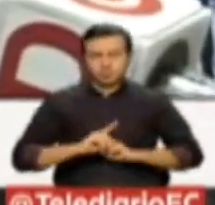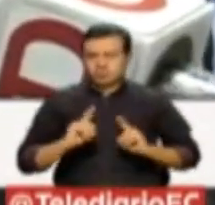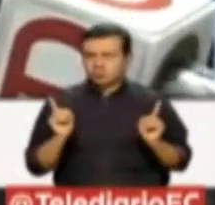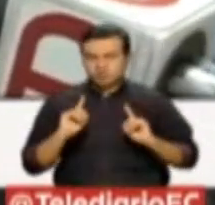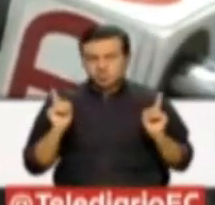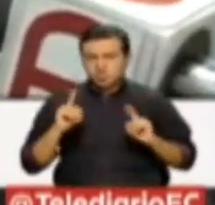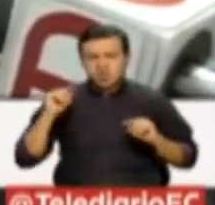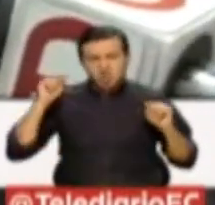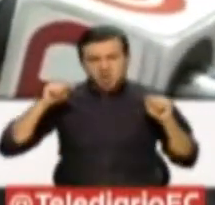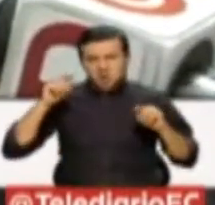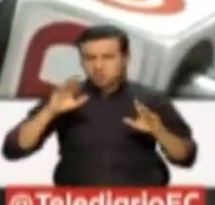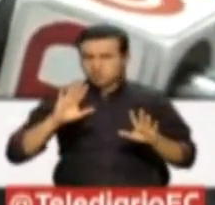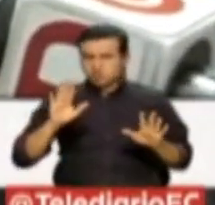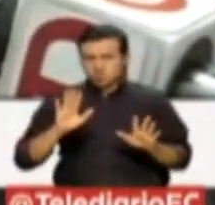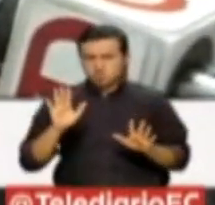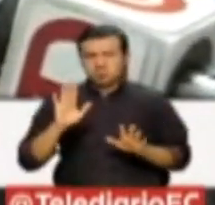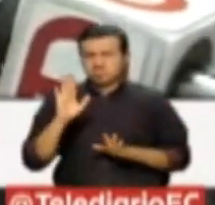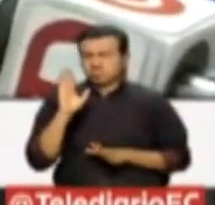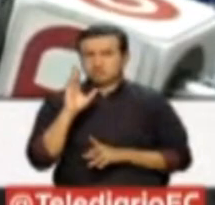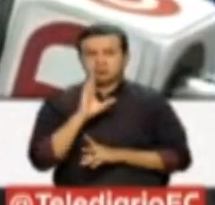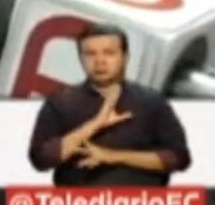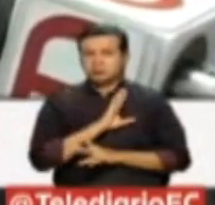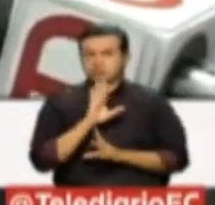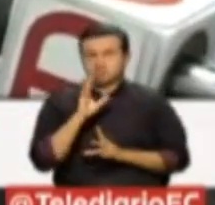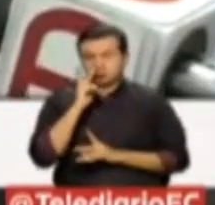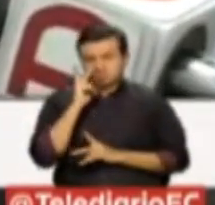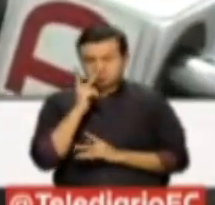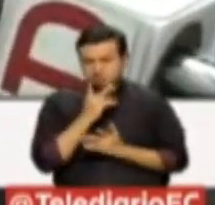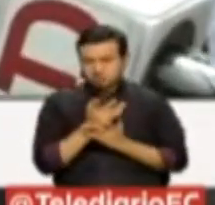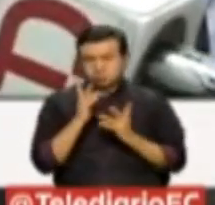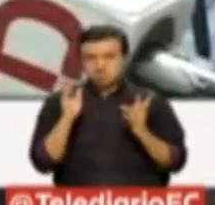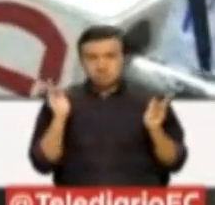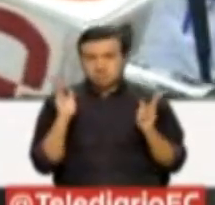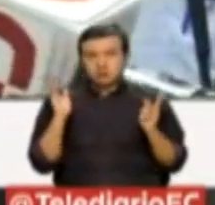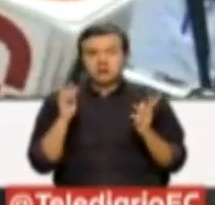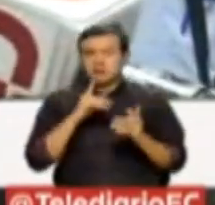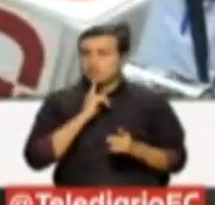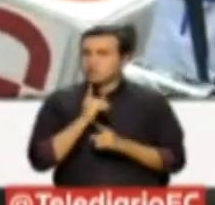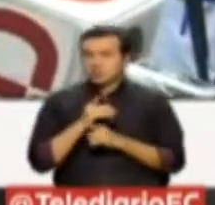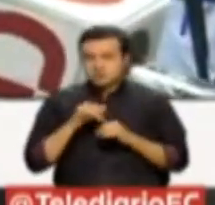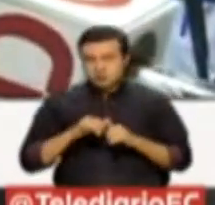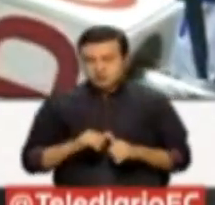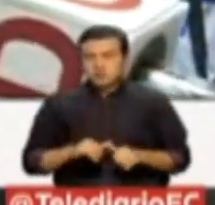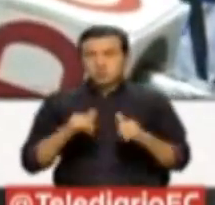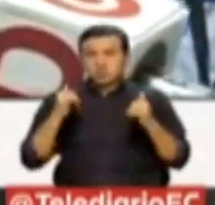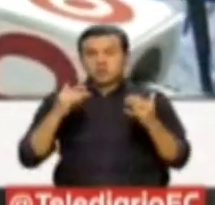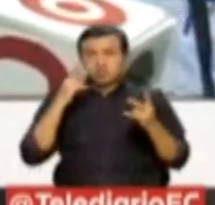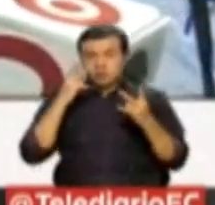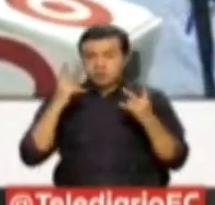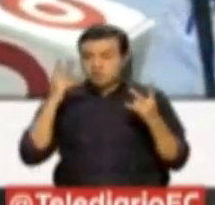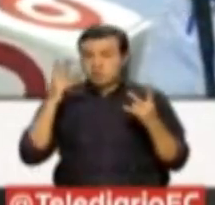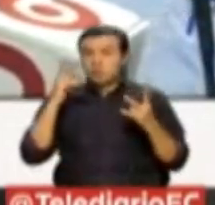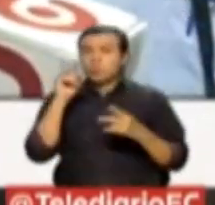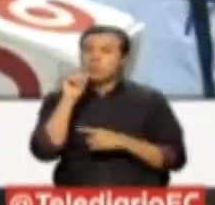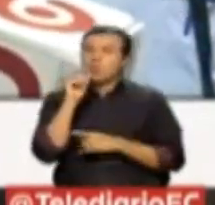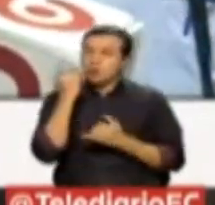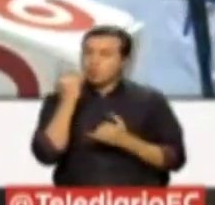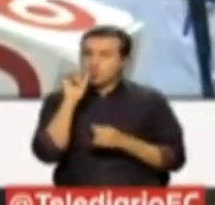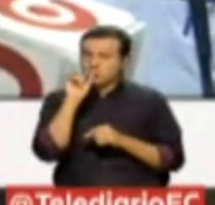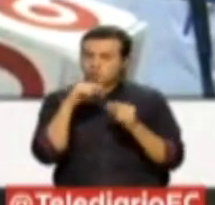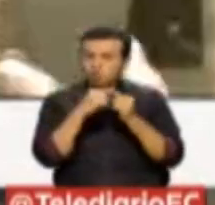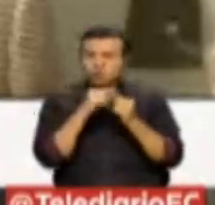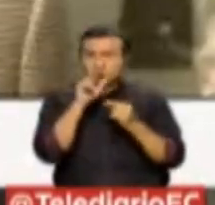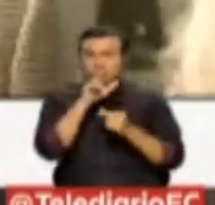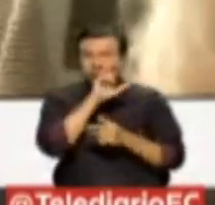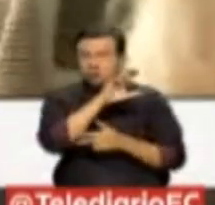a la amenaza nada porque si lo que nuestra hemos demostrado indiscutiblemente hoy hemos puesto solamente un pequeño grupo en los